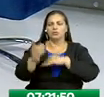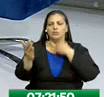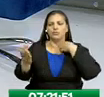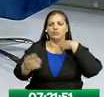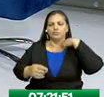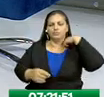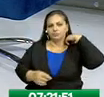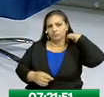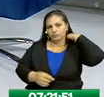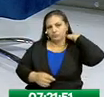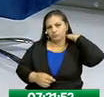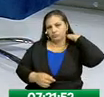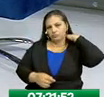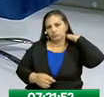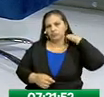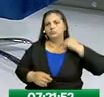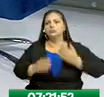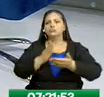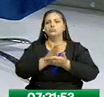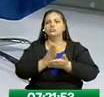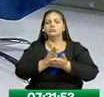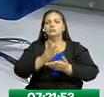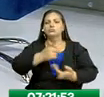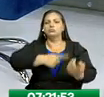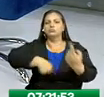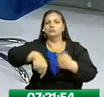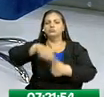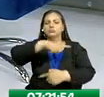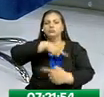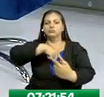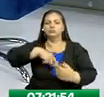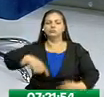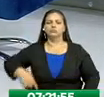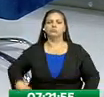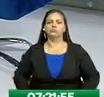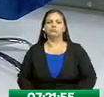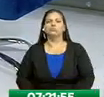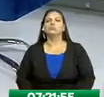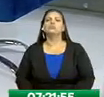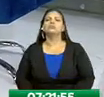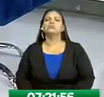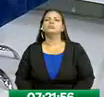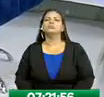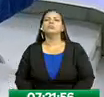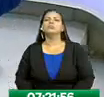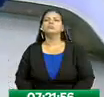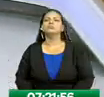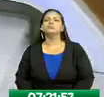Vamos a una pausa y enseguida regresamos con mucho más desde la noticia Primera Emisión.